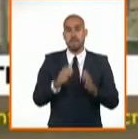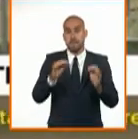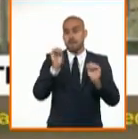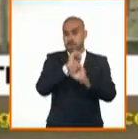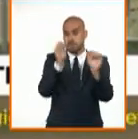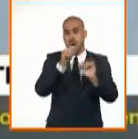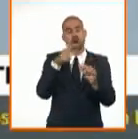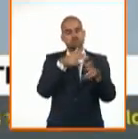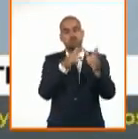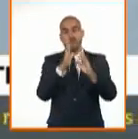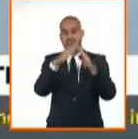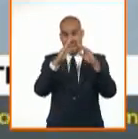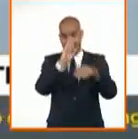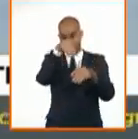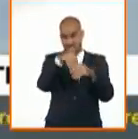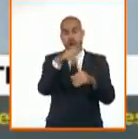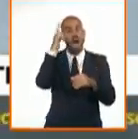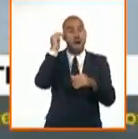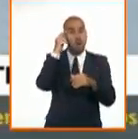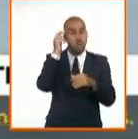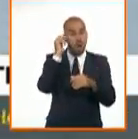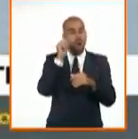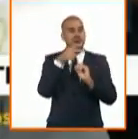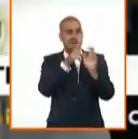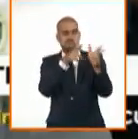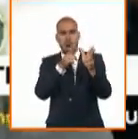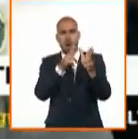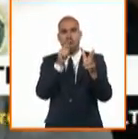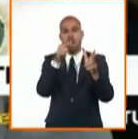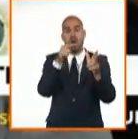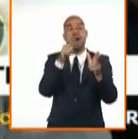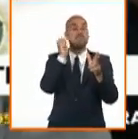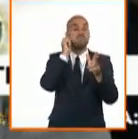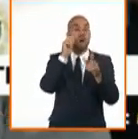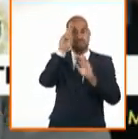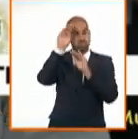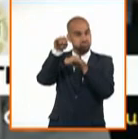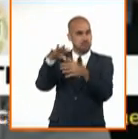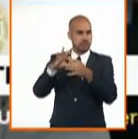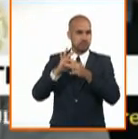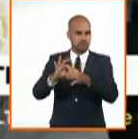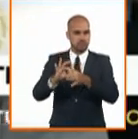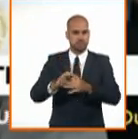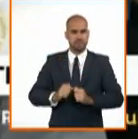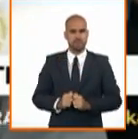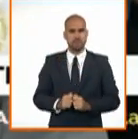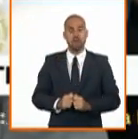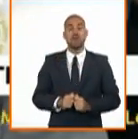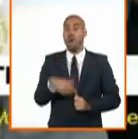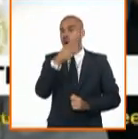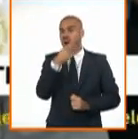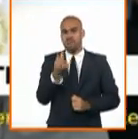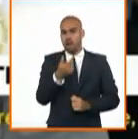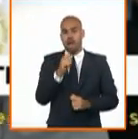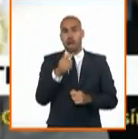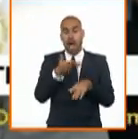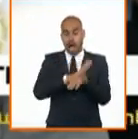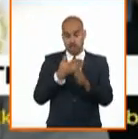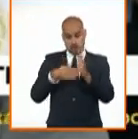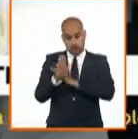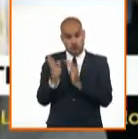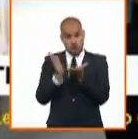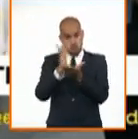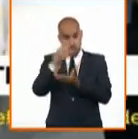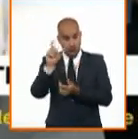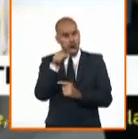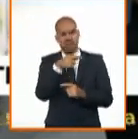su propia casa la mujer se encuentra en el hospital en estado grave disparó a su abuela justo antes de entrar en la escuela pero de momento